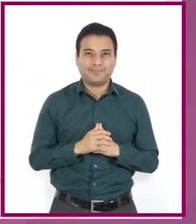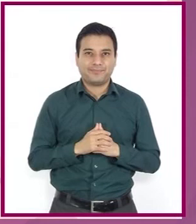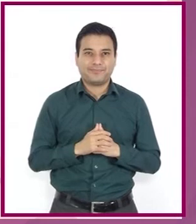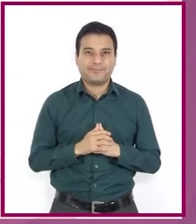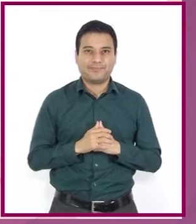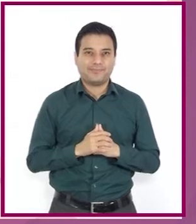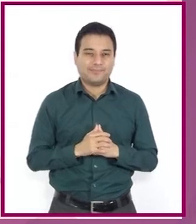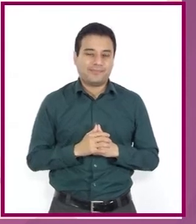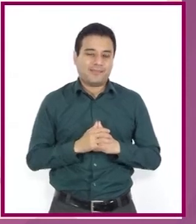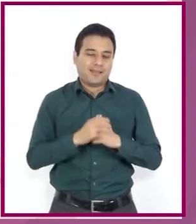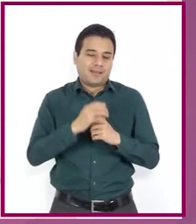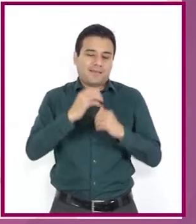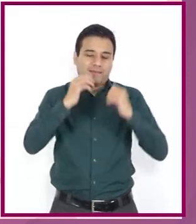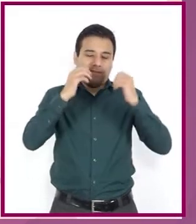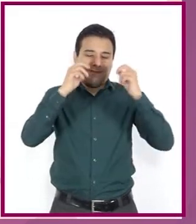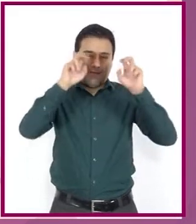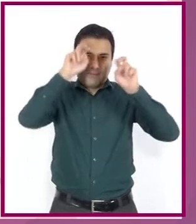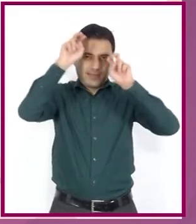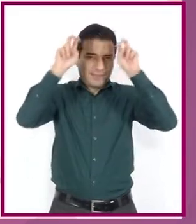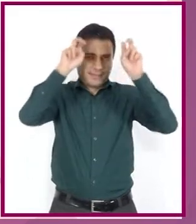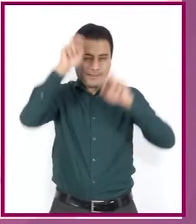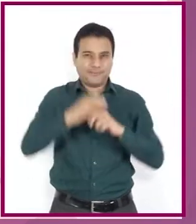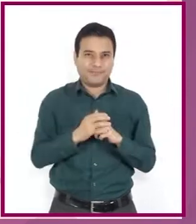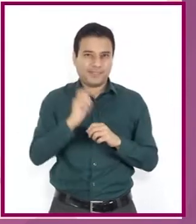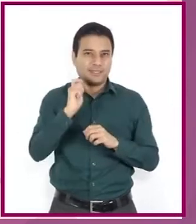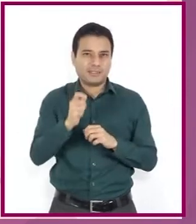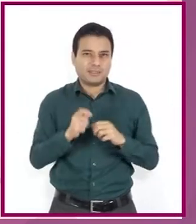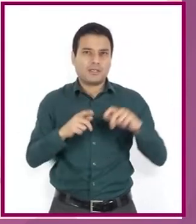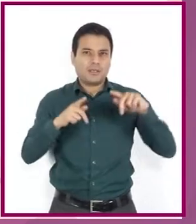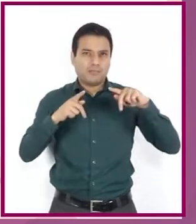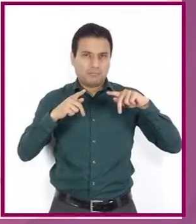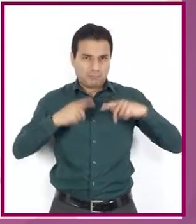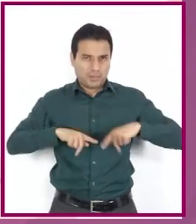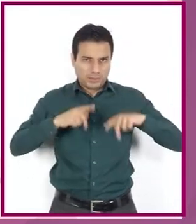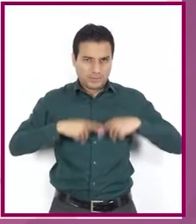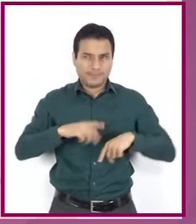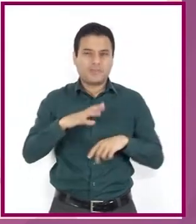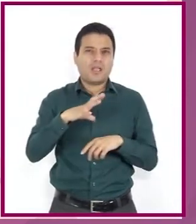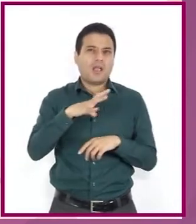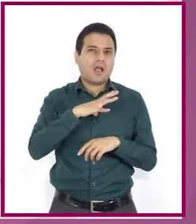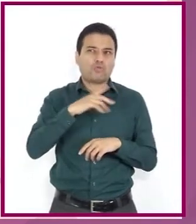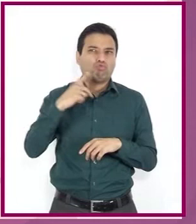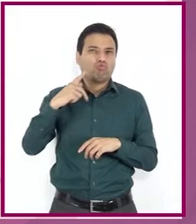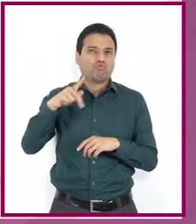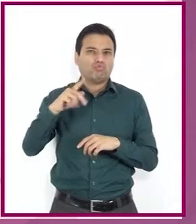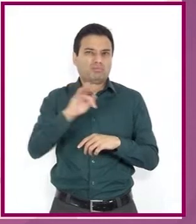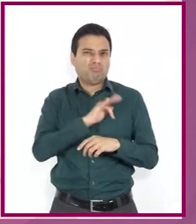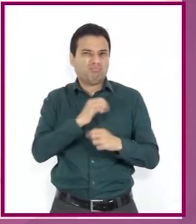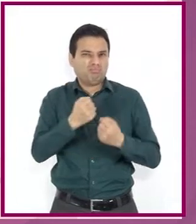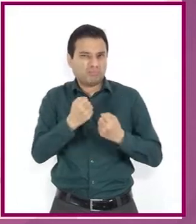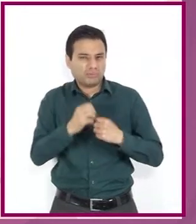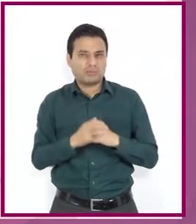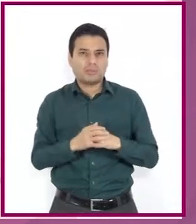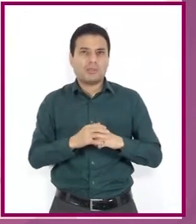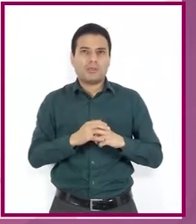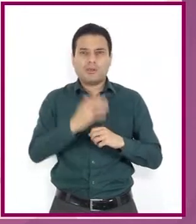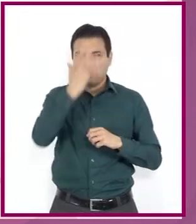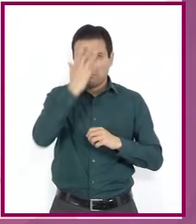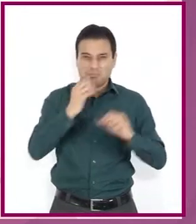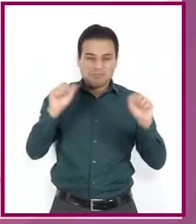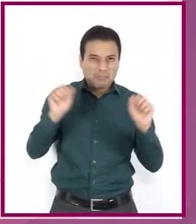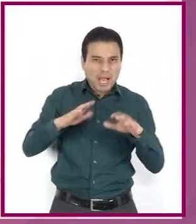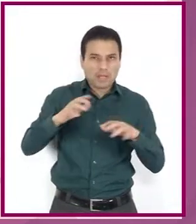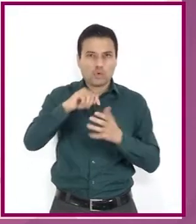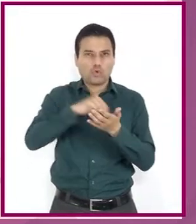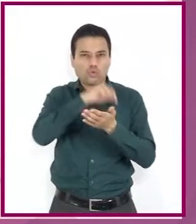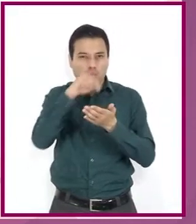Fantasía. Sus personajes tienen poderes extraordinarios y los ambientes en que se desenvuelven son extraños.